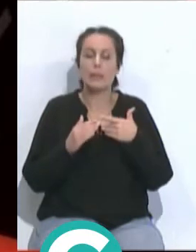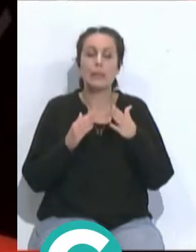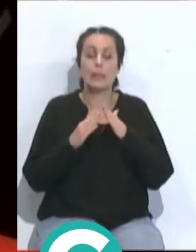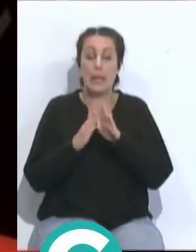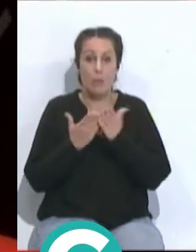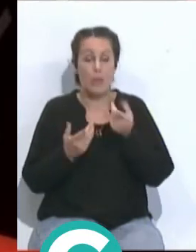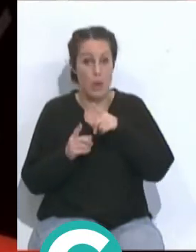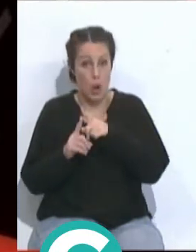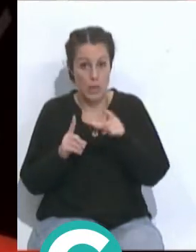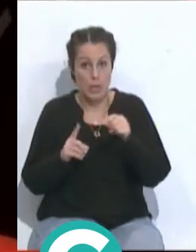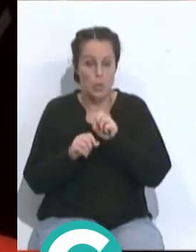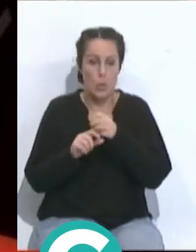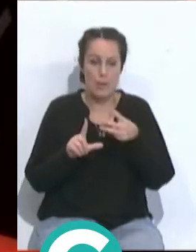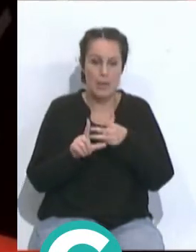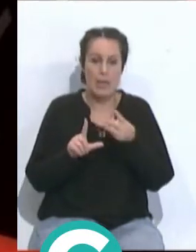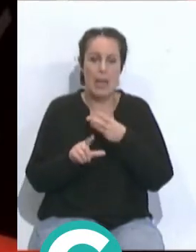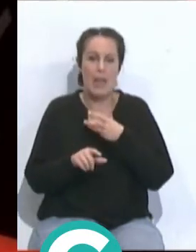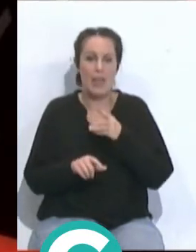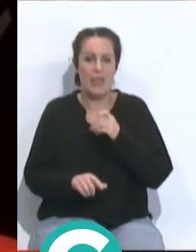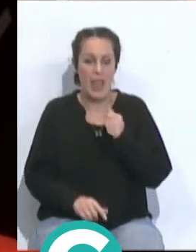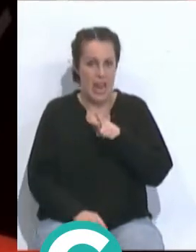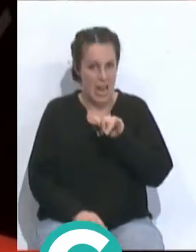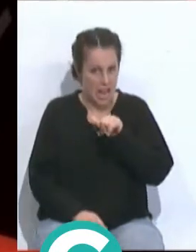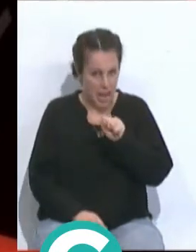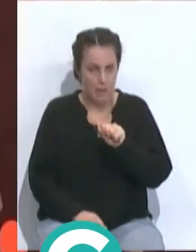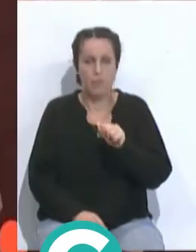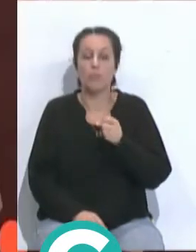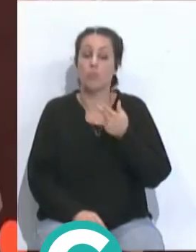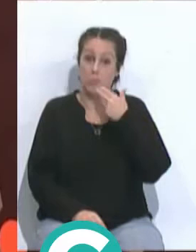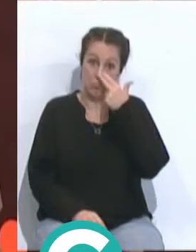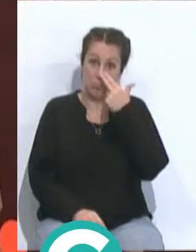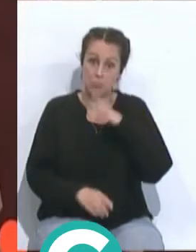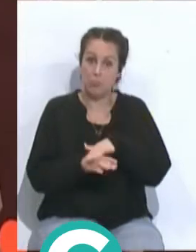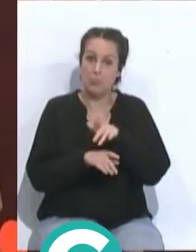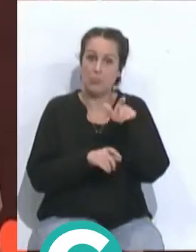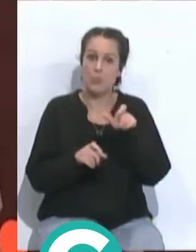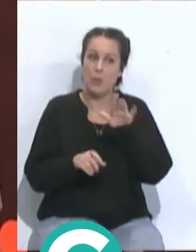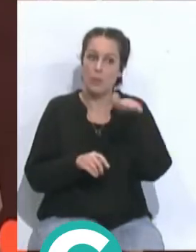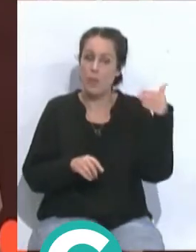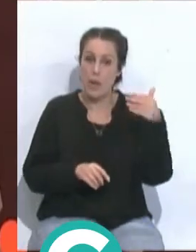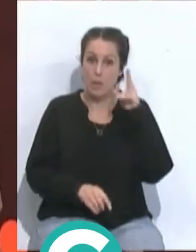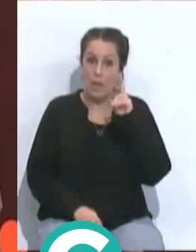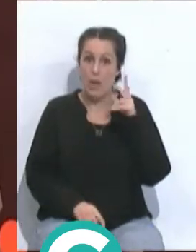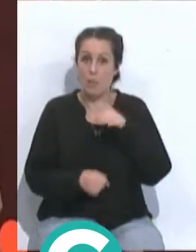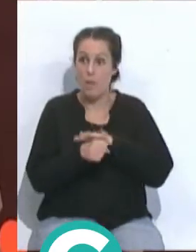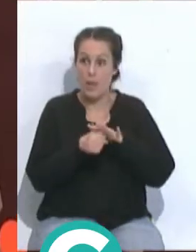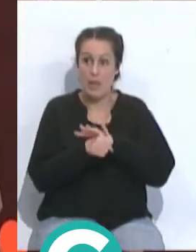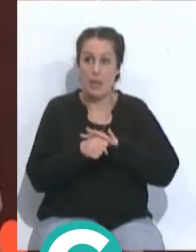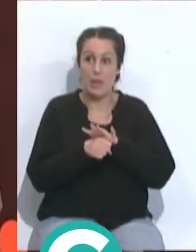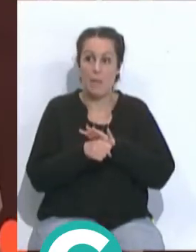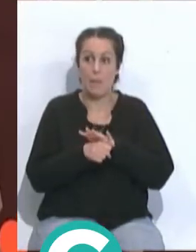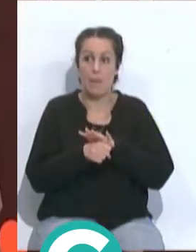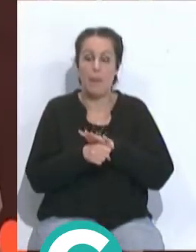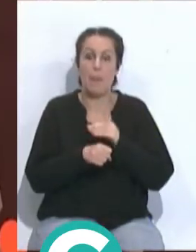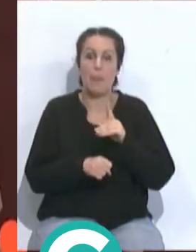Inglés, uh-huh. en la web de la editorial Dalia también uh-huh. se puede encontrar. Eso es interesante, sobre todo para la gente que nos ve de fuera de, claro. de la provincia,